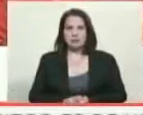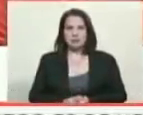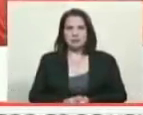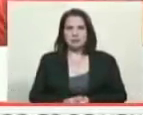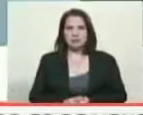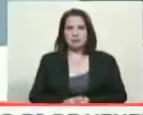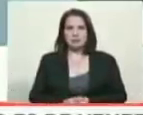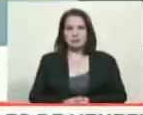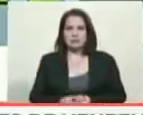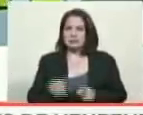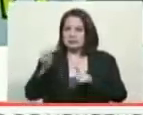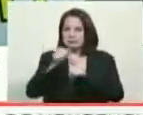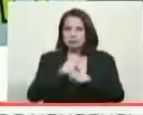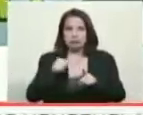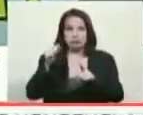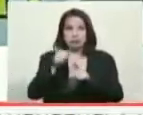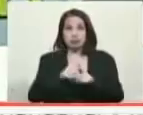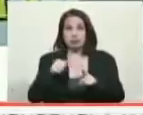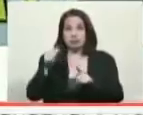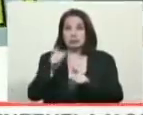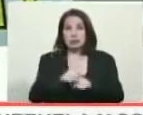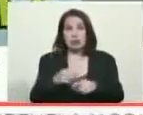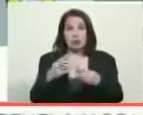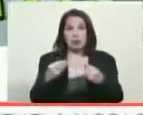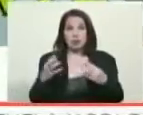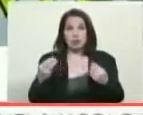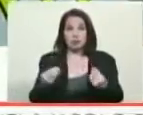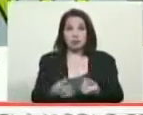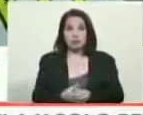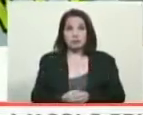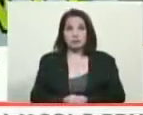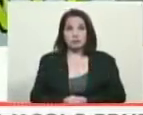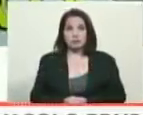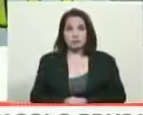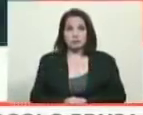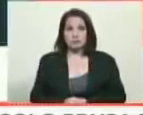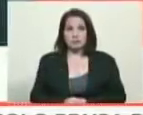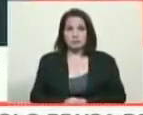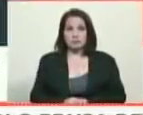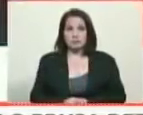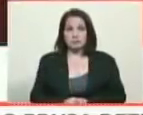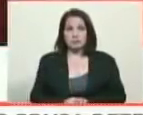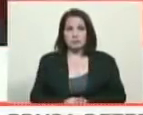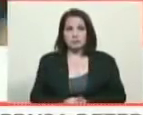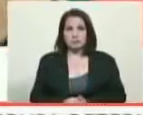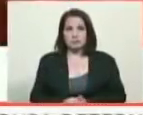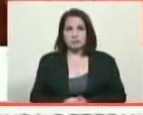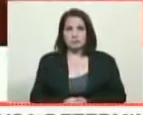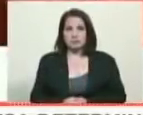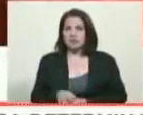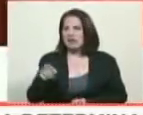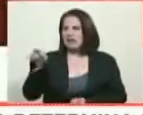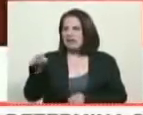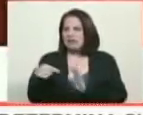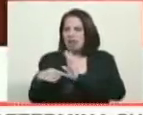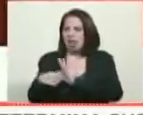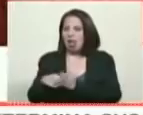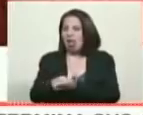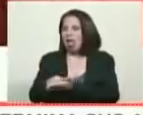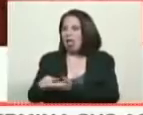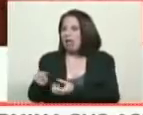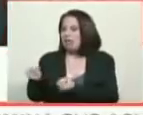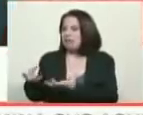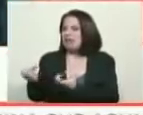y hemos luchado mucho por la paz como nos enseñó nuestro comandante chávez ellos lo que representa que es el entreguismo